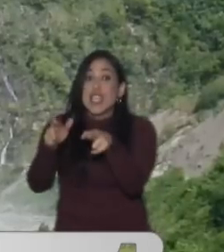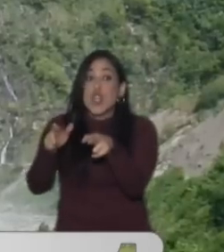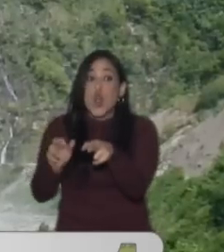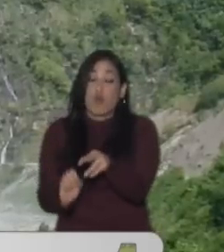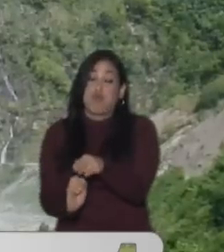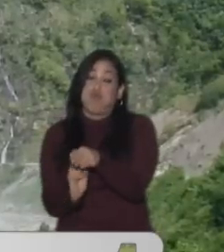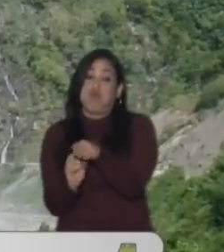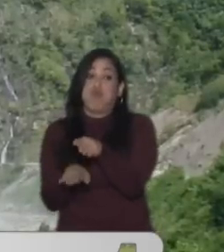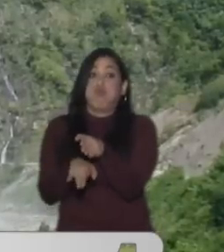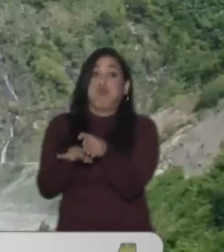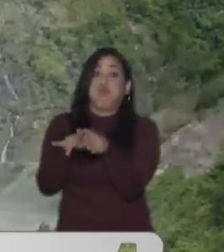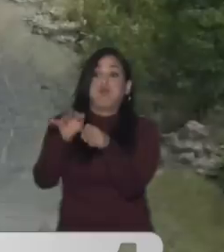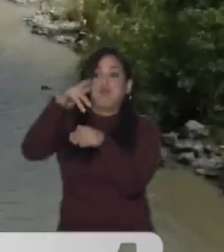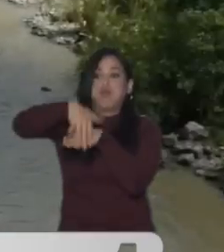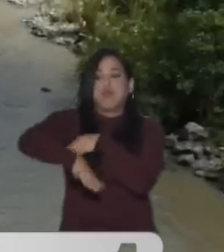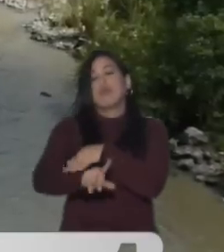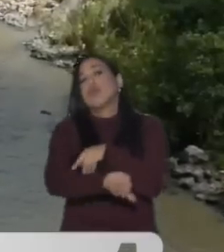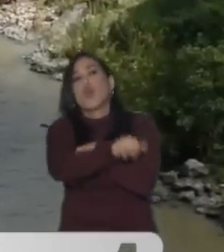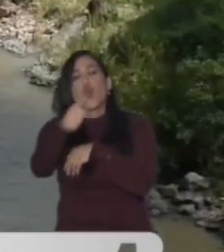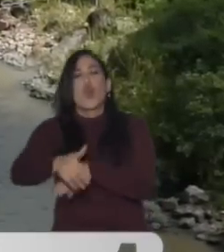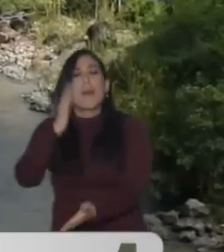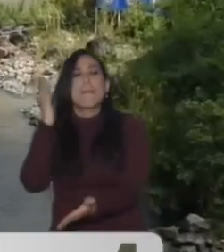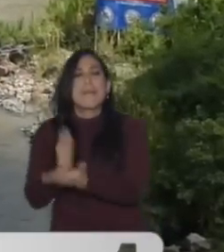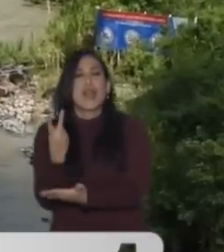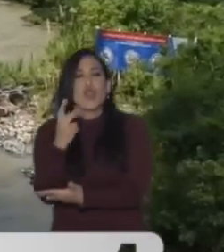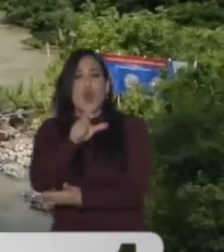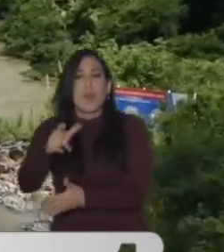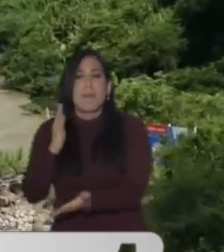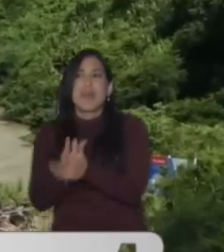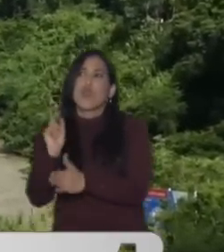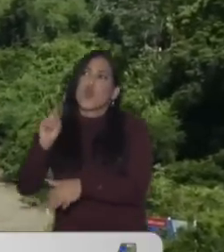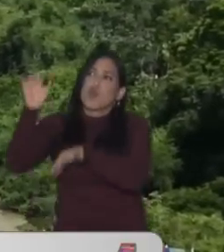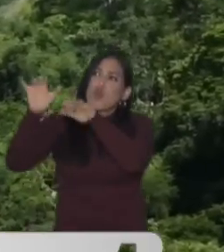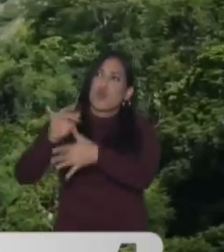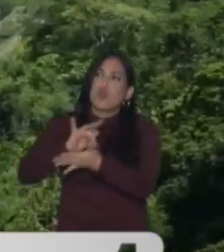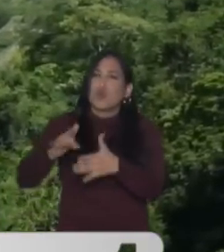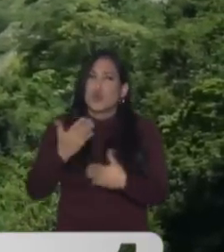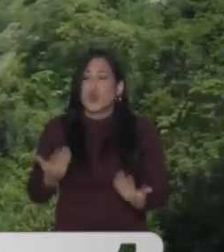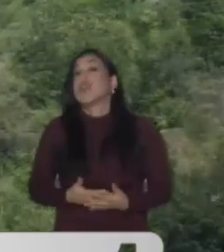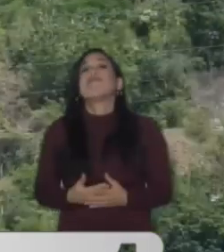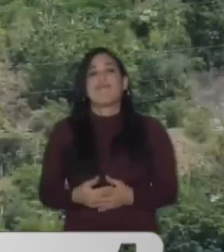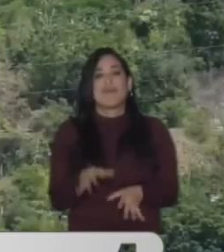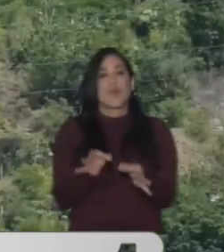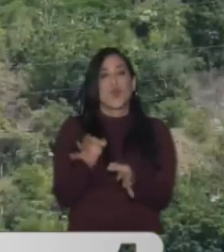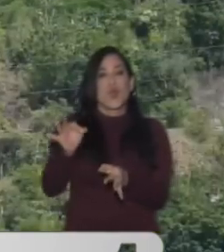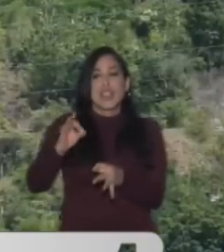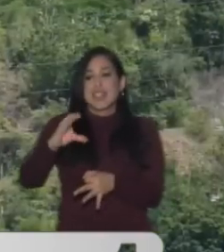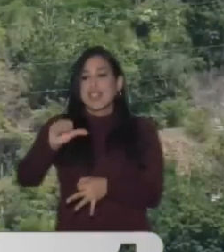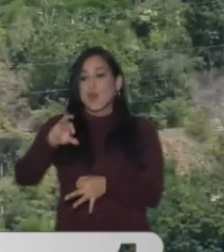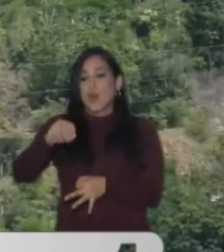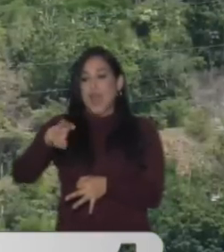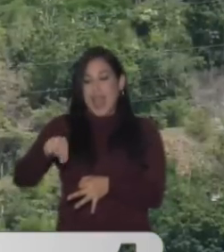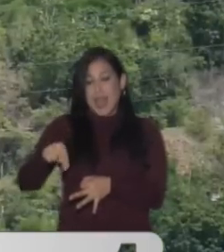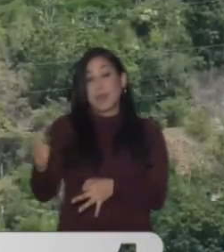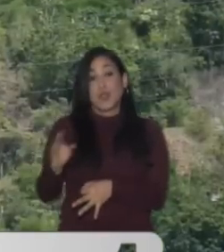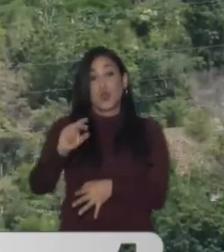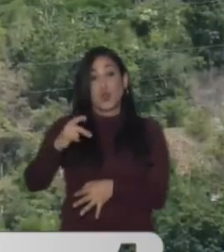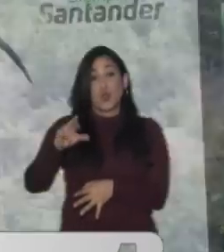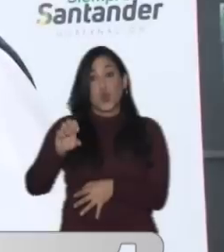va a aumentar. Otra tragedia que cobra dos vidas más por esta ola invernal, ¿en dónde ocurrió? Sí, en el municipio del Carmen de Chucurí, que se ha